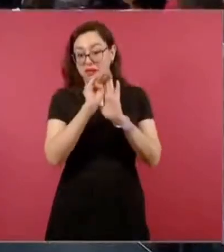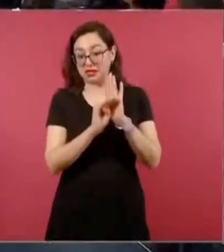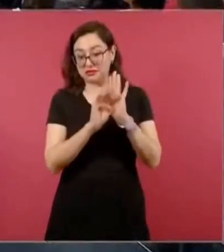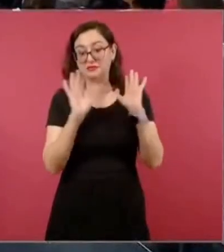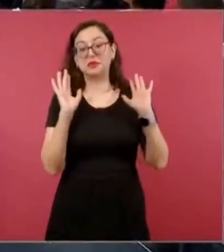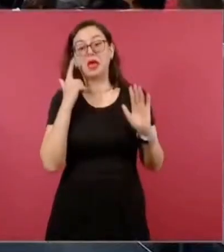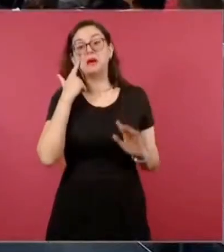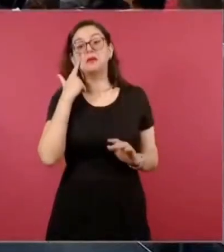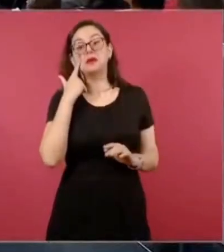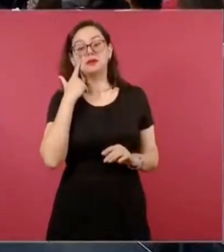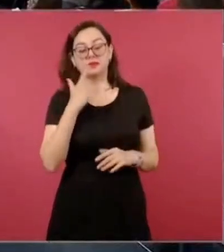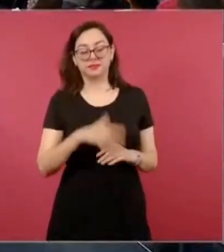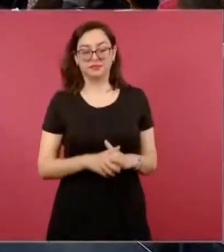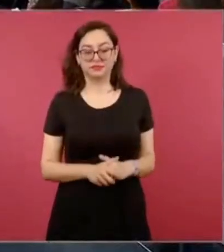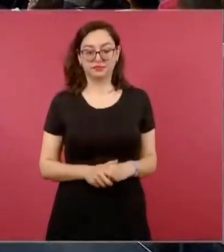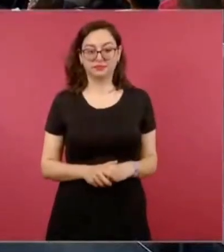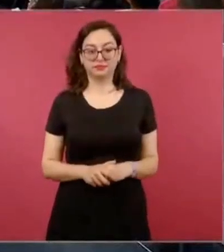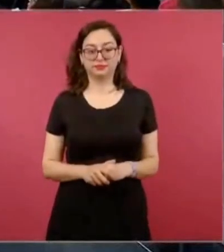a ver si está la...